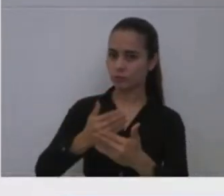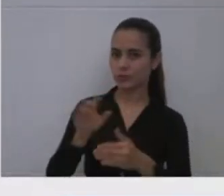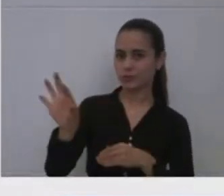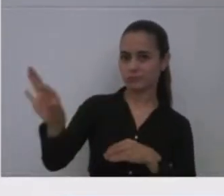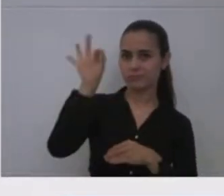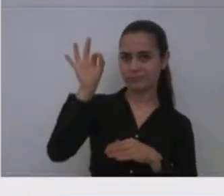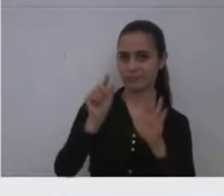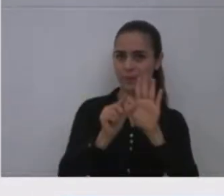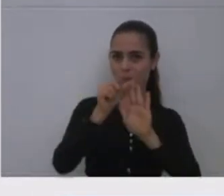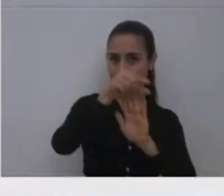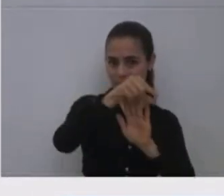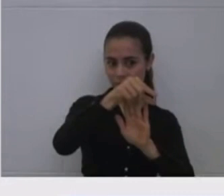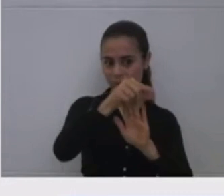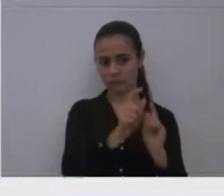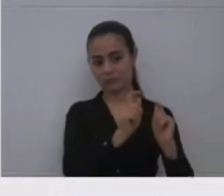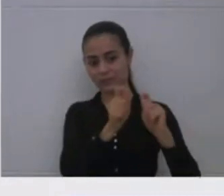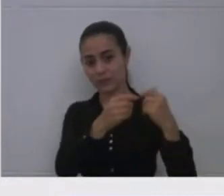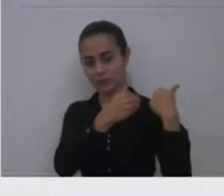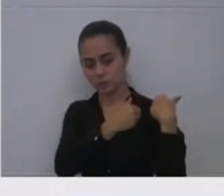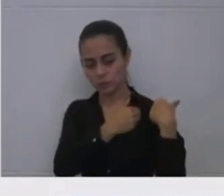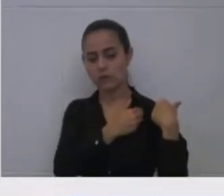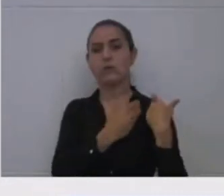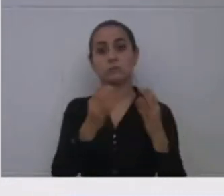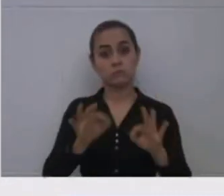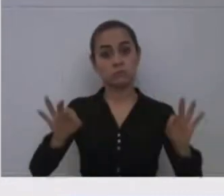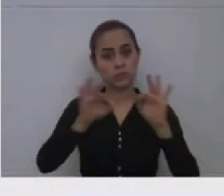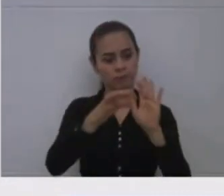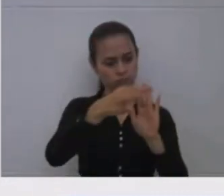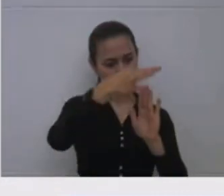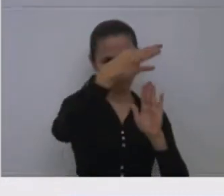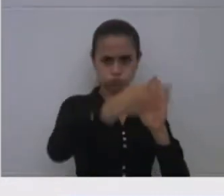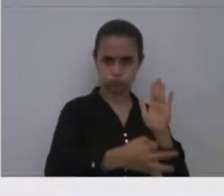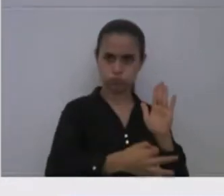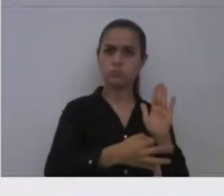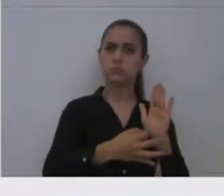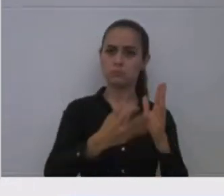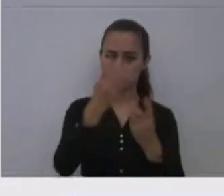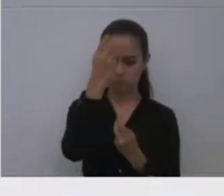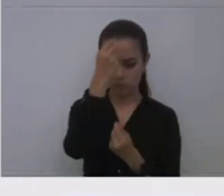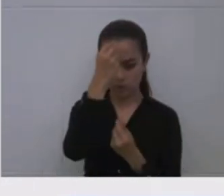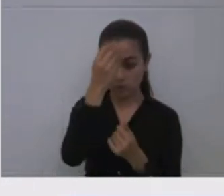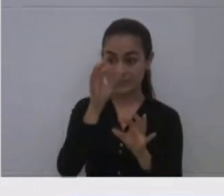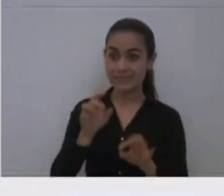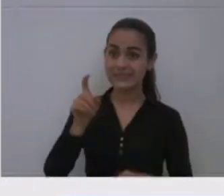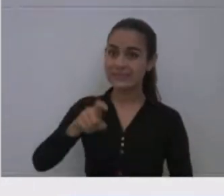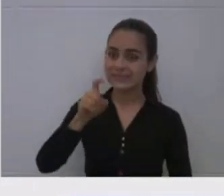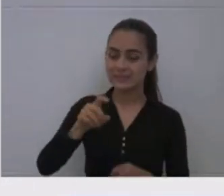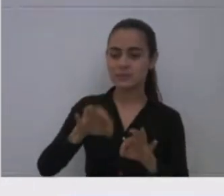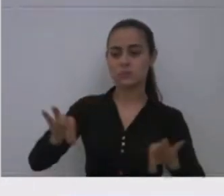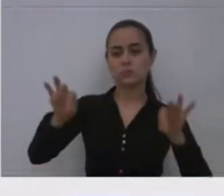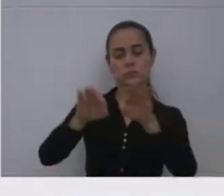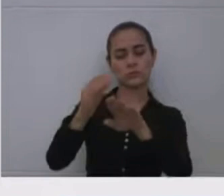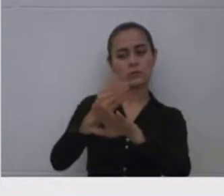la integridad ética, moral, que necesita un concurso de estos.